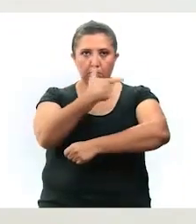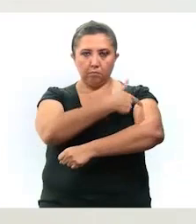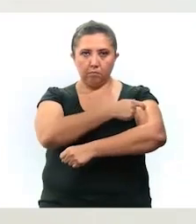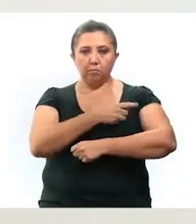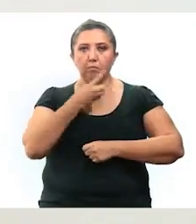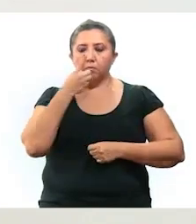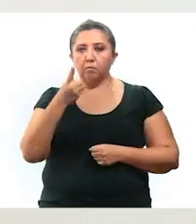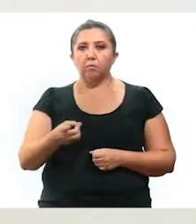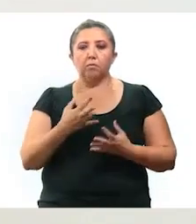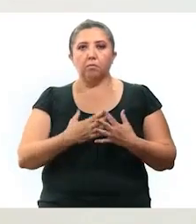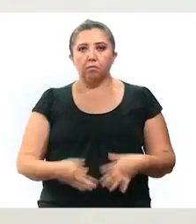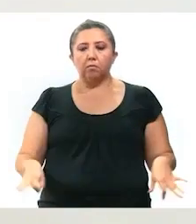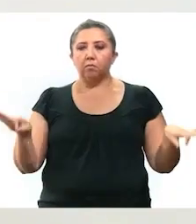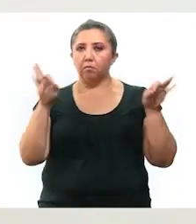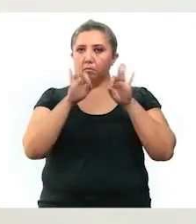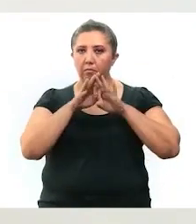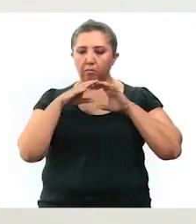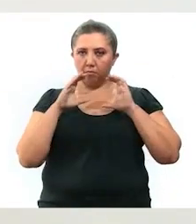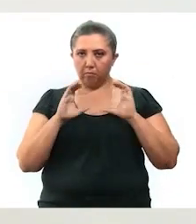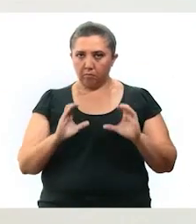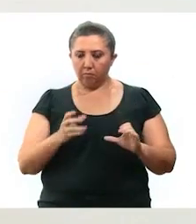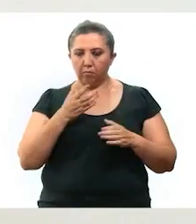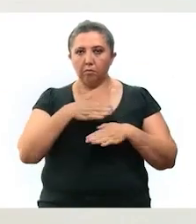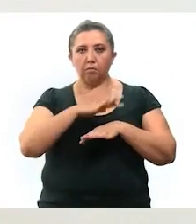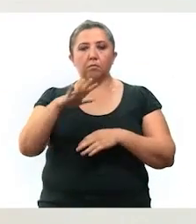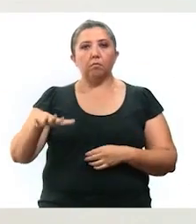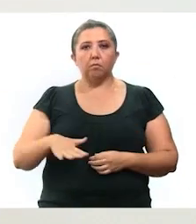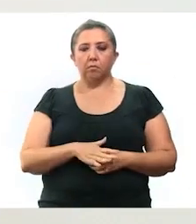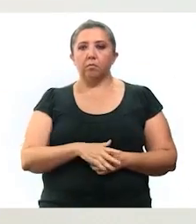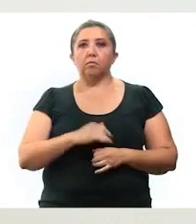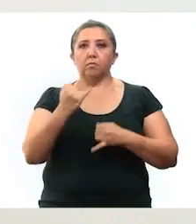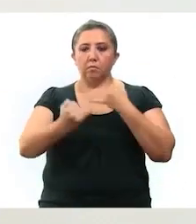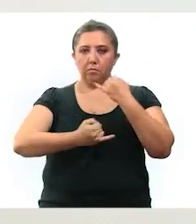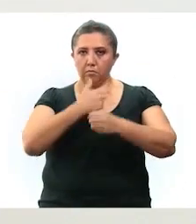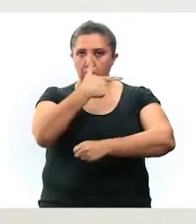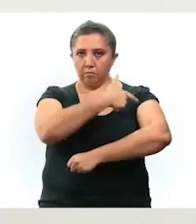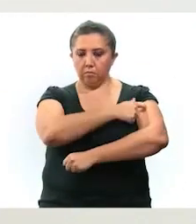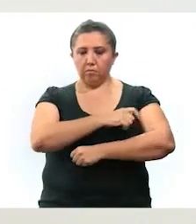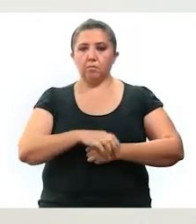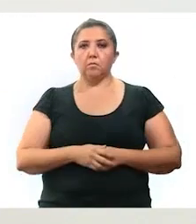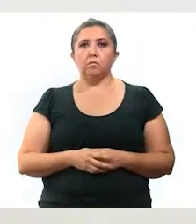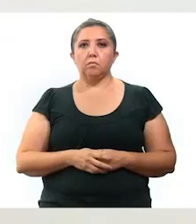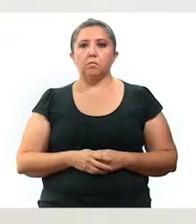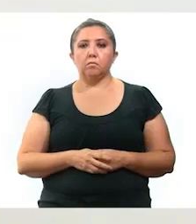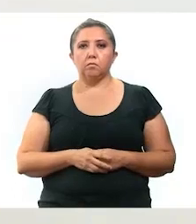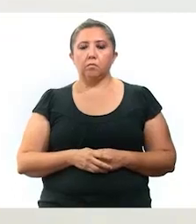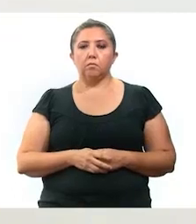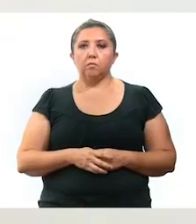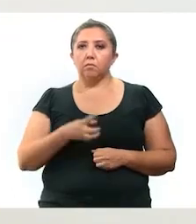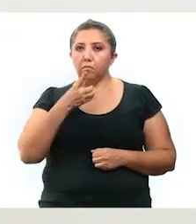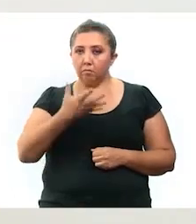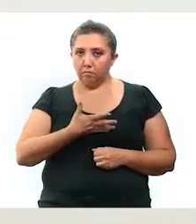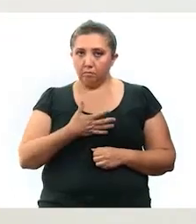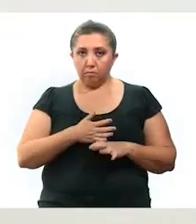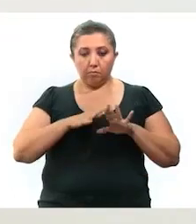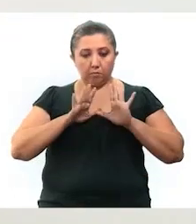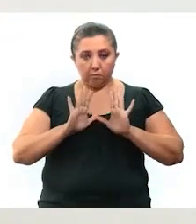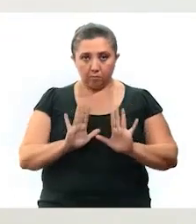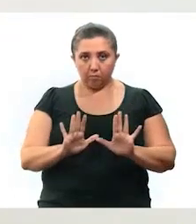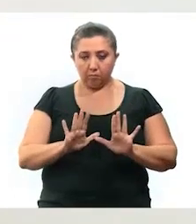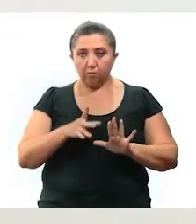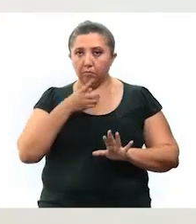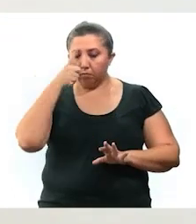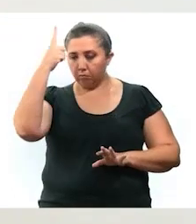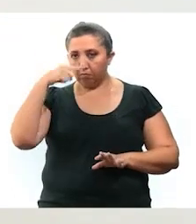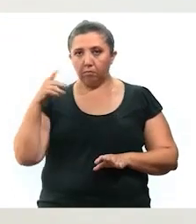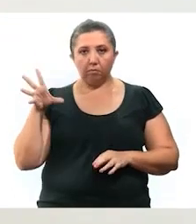les recalcamos la importancia de protegernos entre todos y acudir a vacunarse. Detener los contagios es